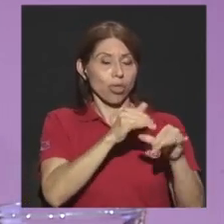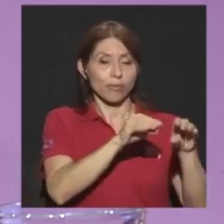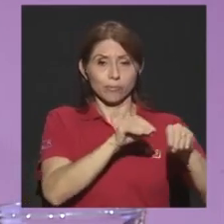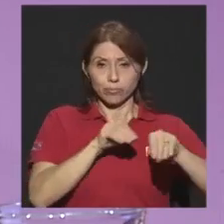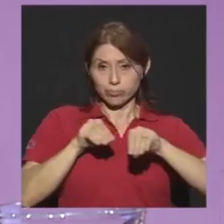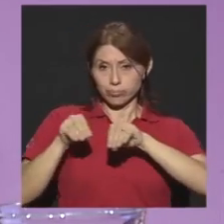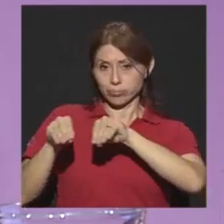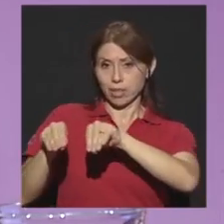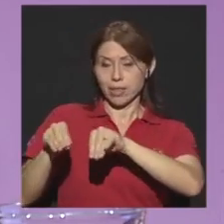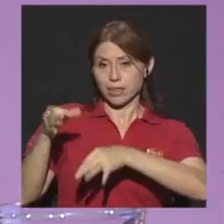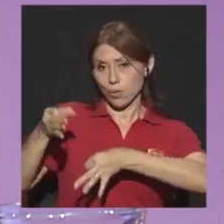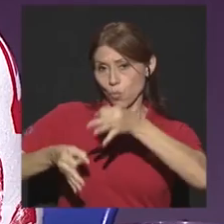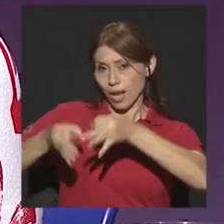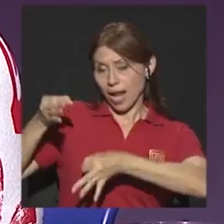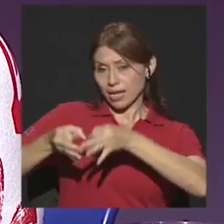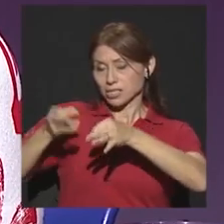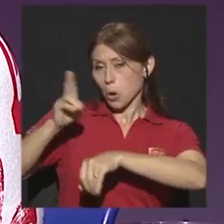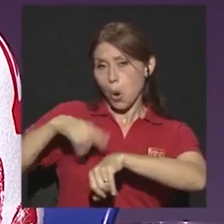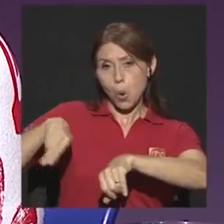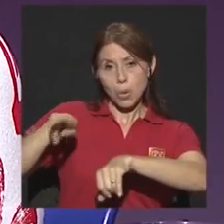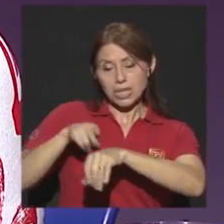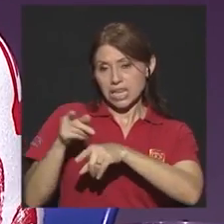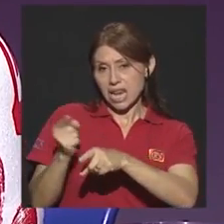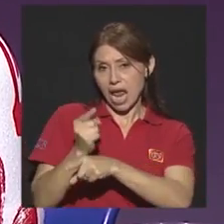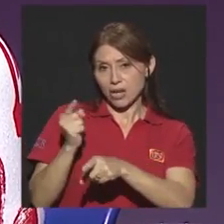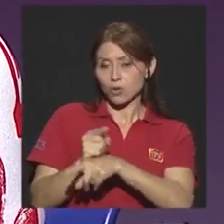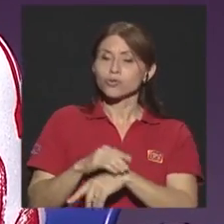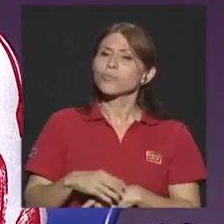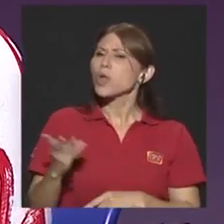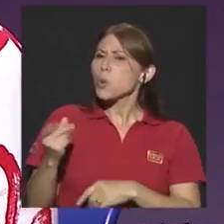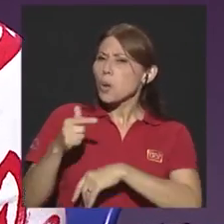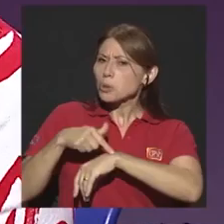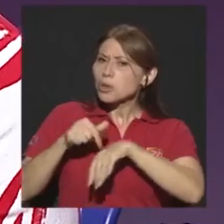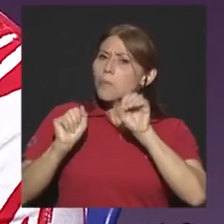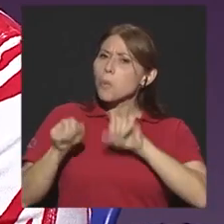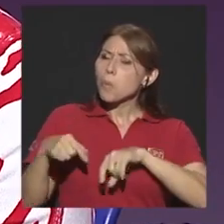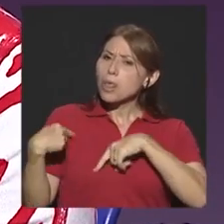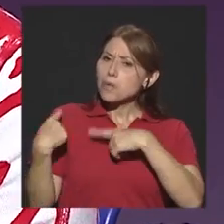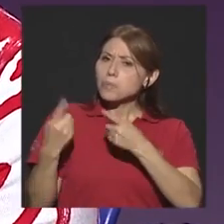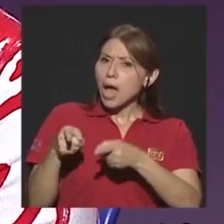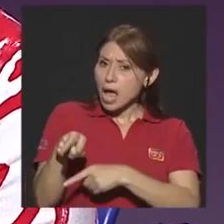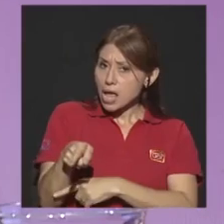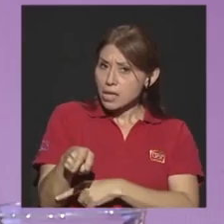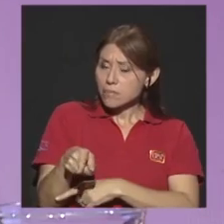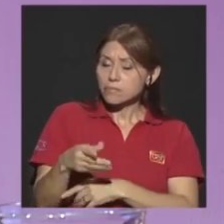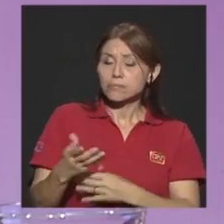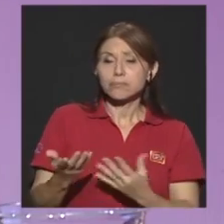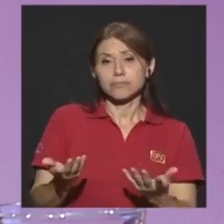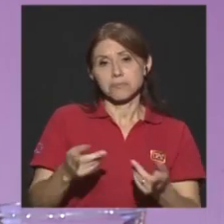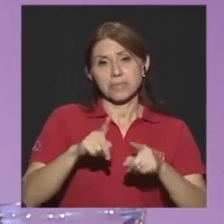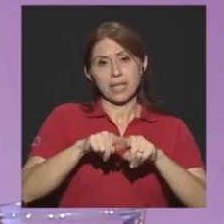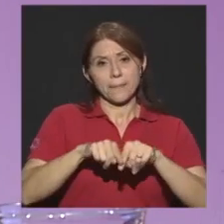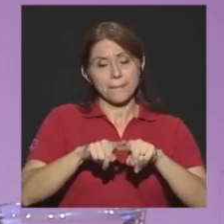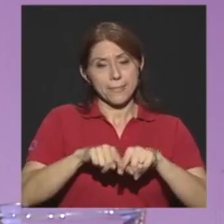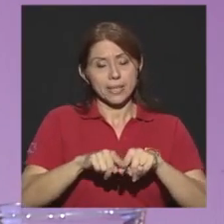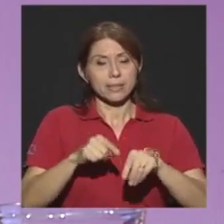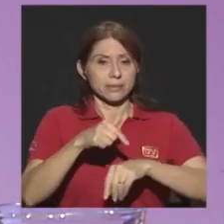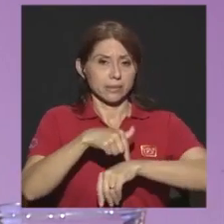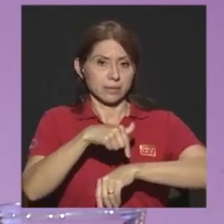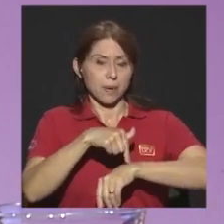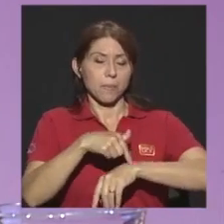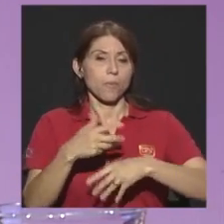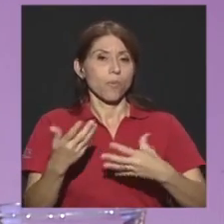tribunales ordinarios, ¿verdad? ¿Y eso cuánto puede demorar en tribunales ordinarios? Bueno, depende del tiempo en